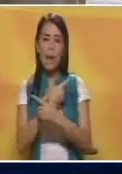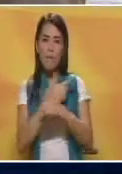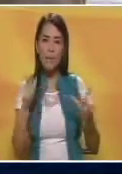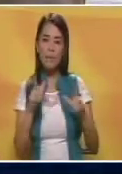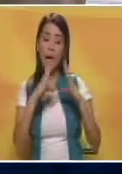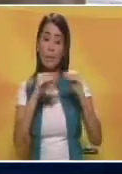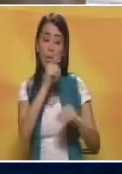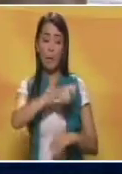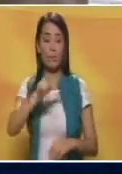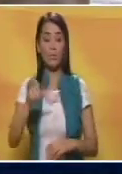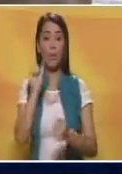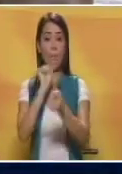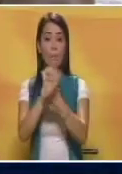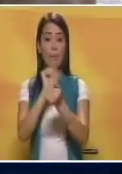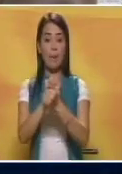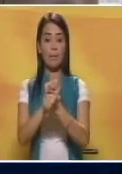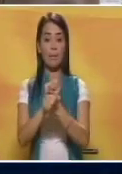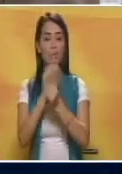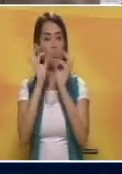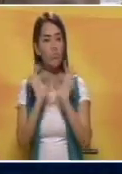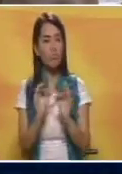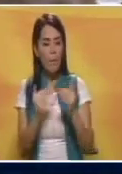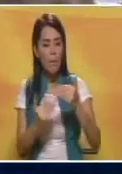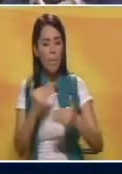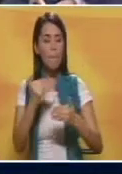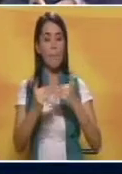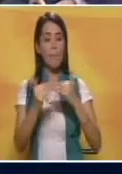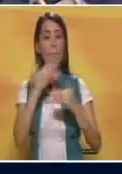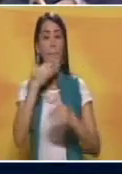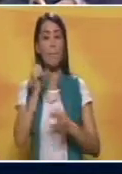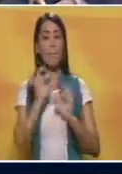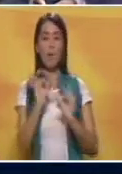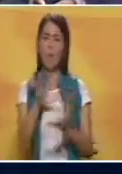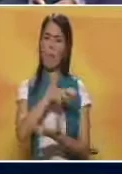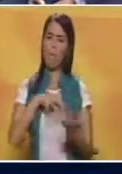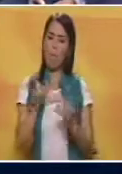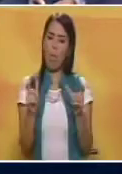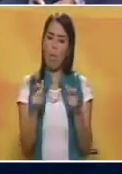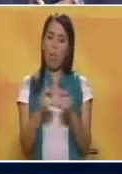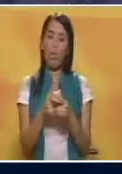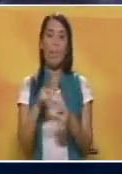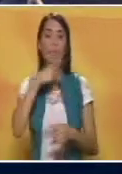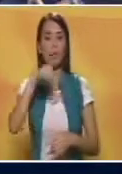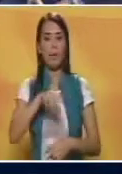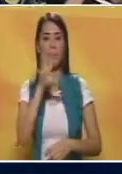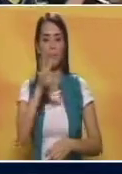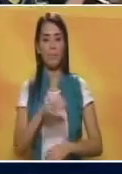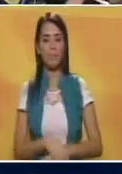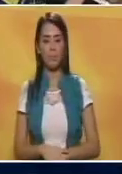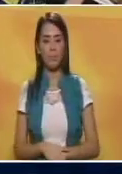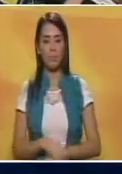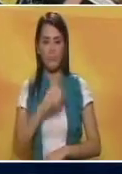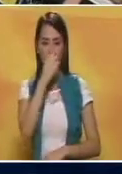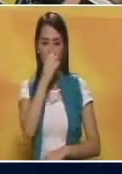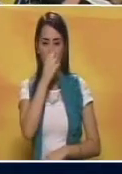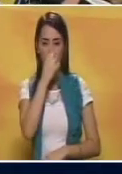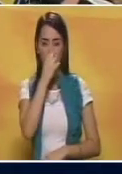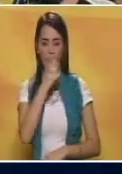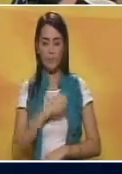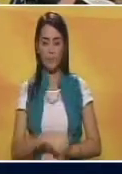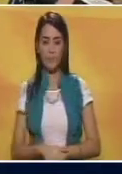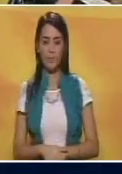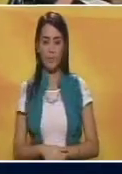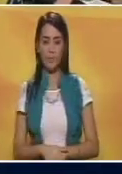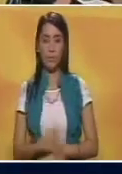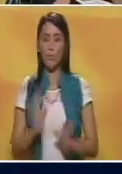todos los detenidos como paso esencial para rebajar la conflictividad política en el país yo diría que